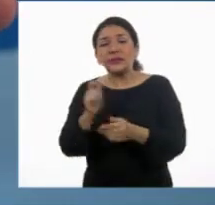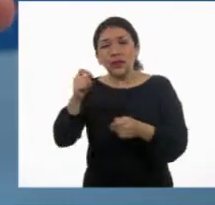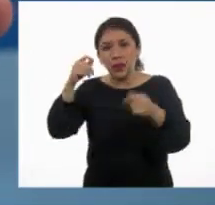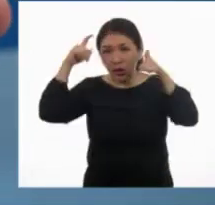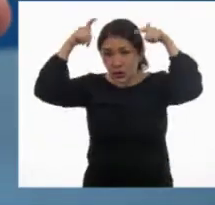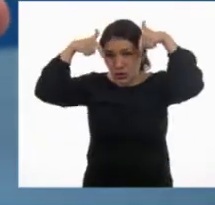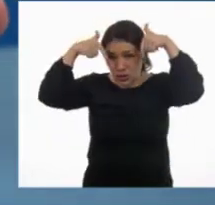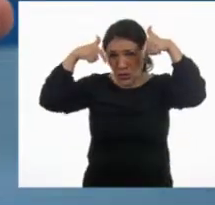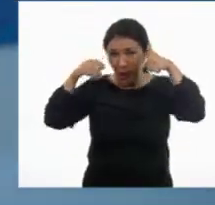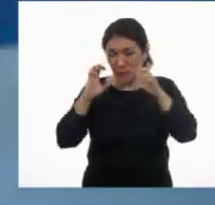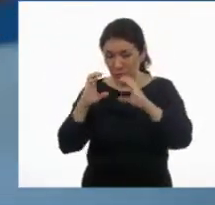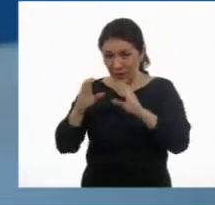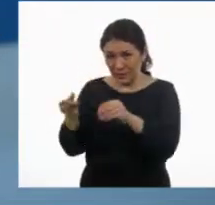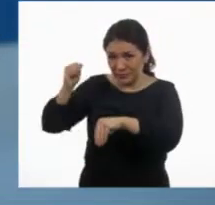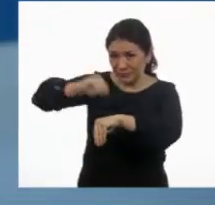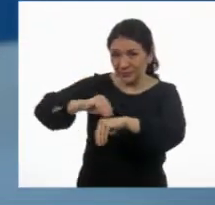Tom.